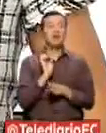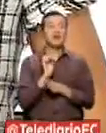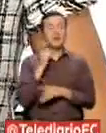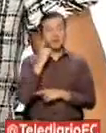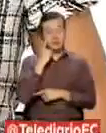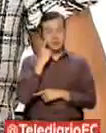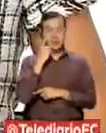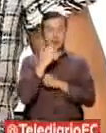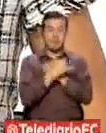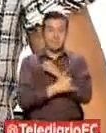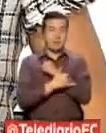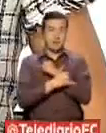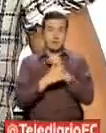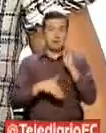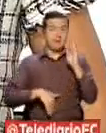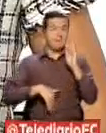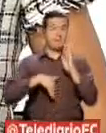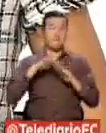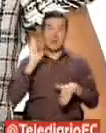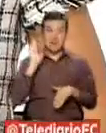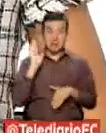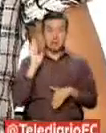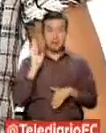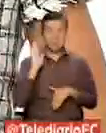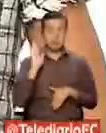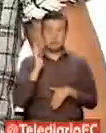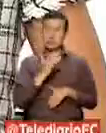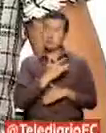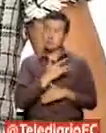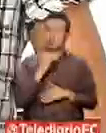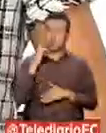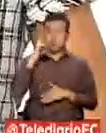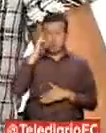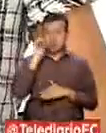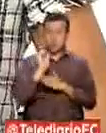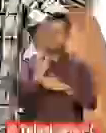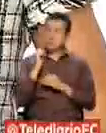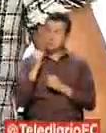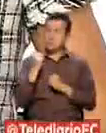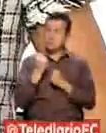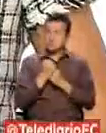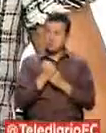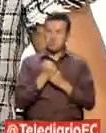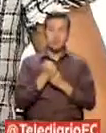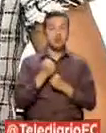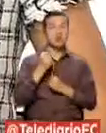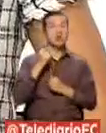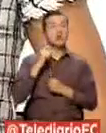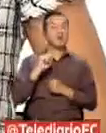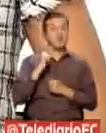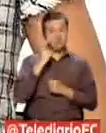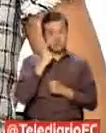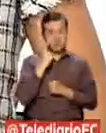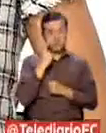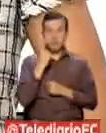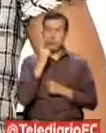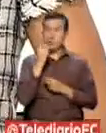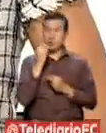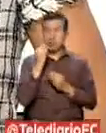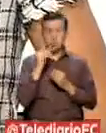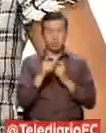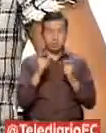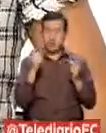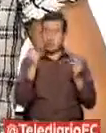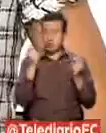como uno de los países con mayores niveles de aprobación hacia el gobierno nacional y lidera la percepción de una justa participación